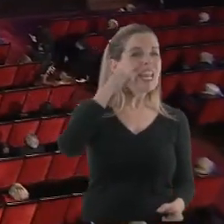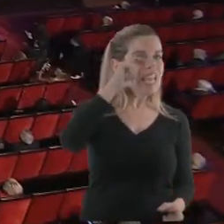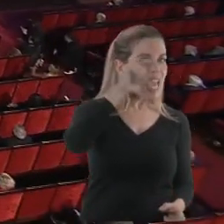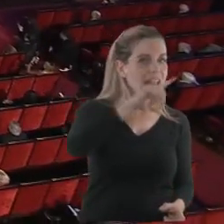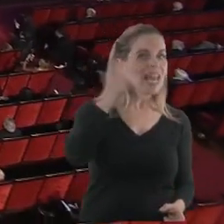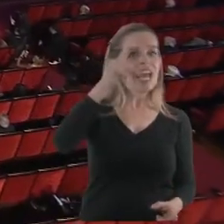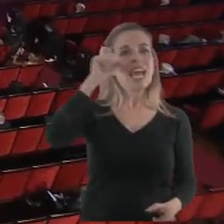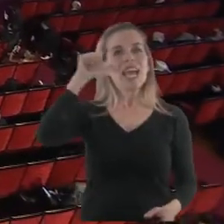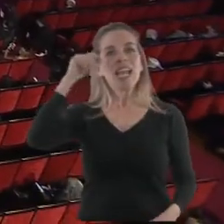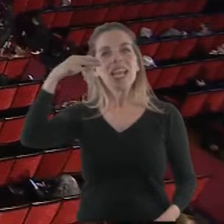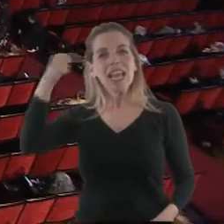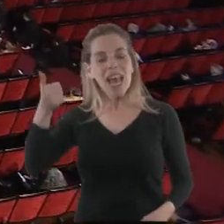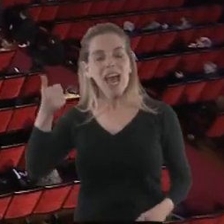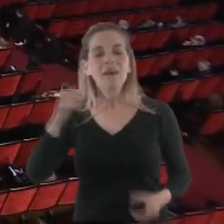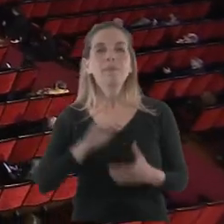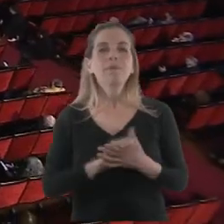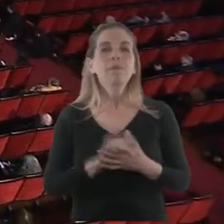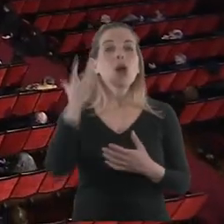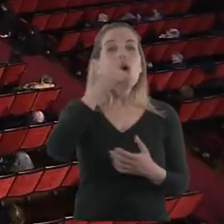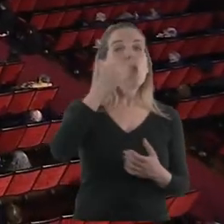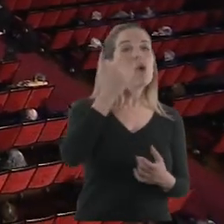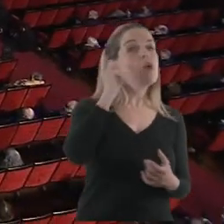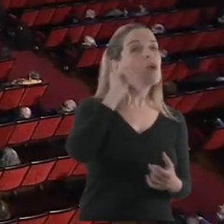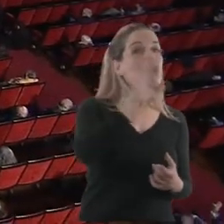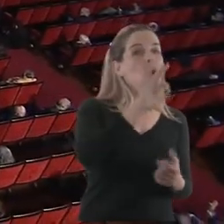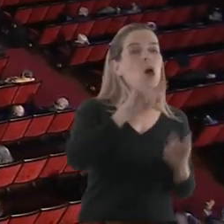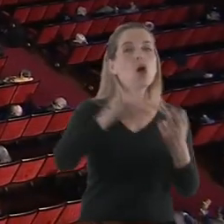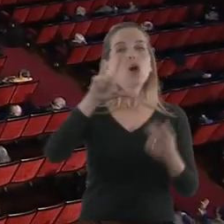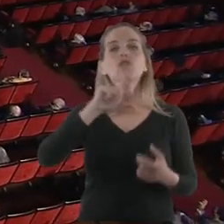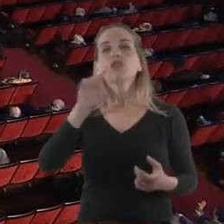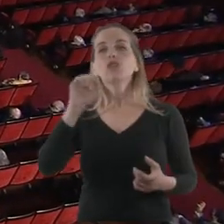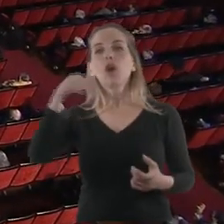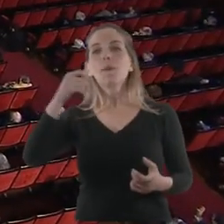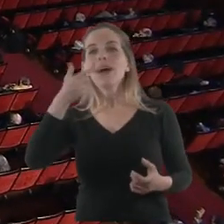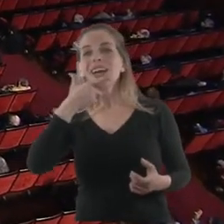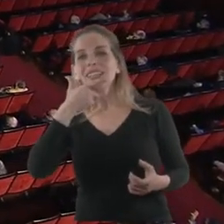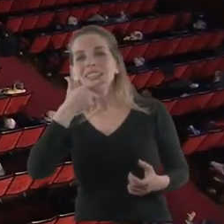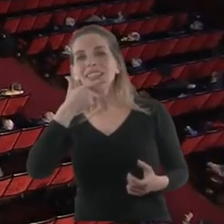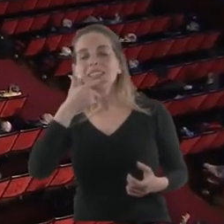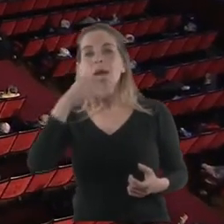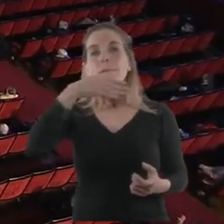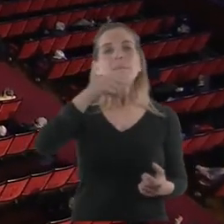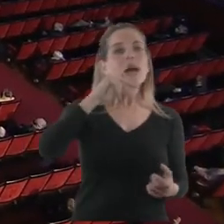Elena Hayton de Nolasco, Hugo Hirsch, Tomás Hutchinson,